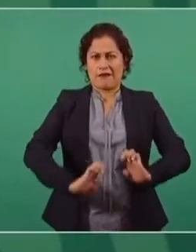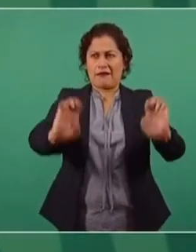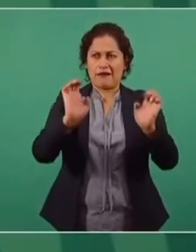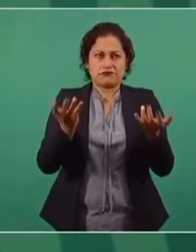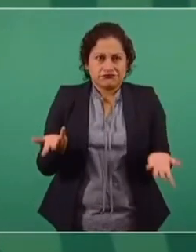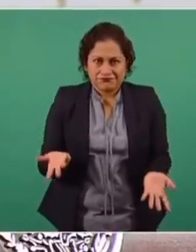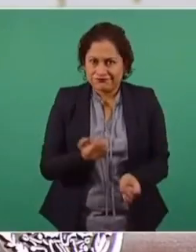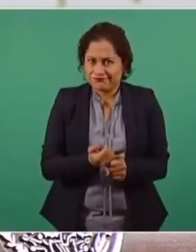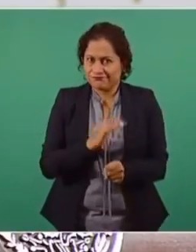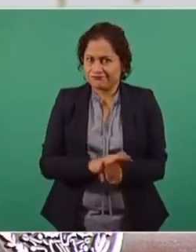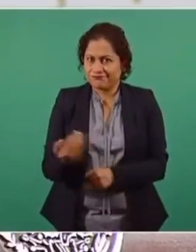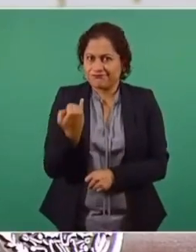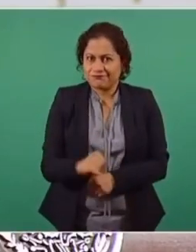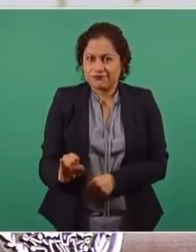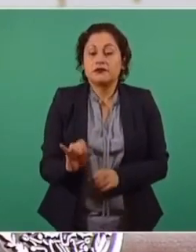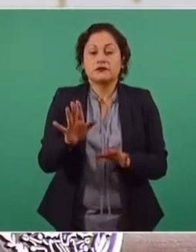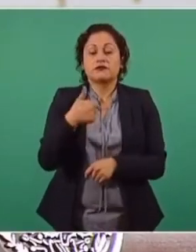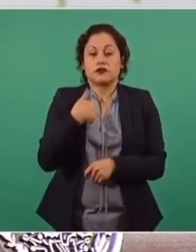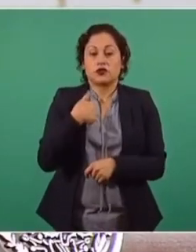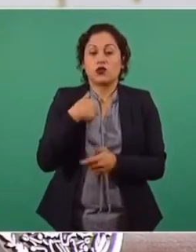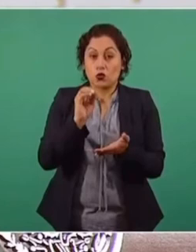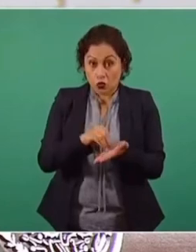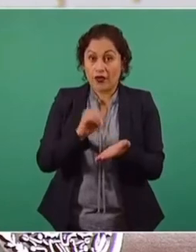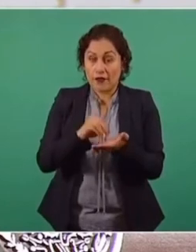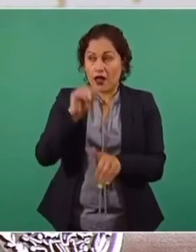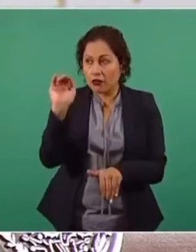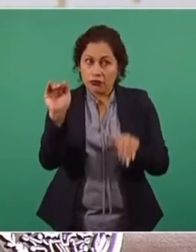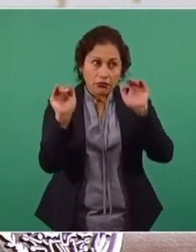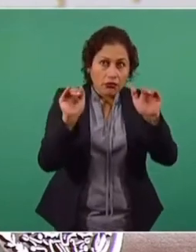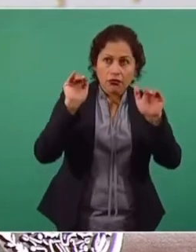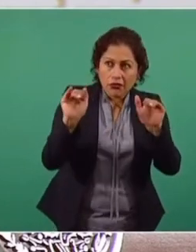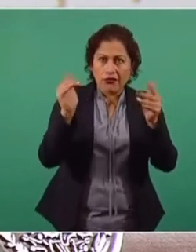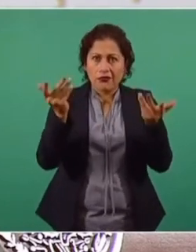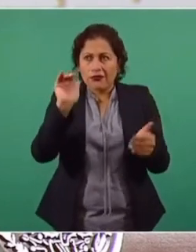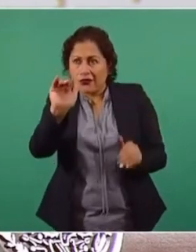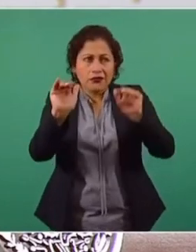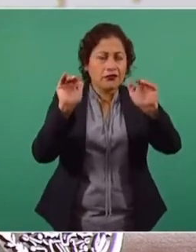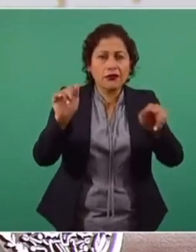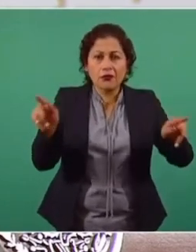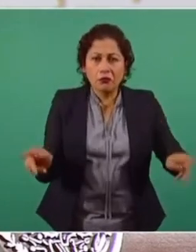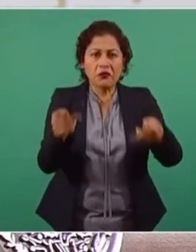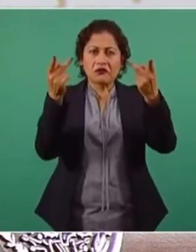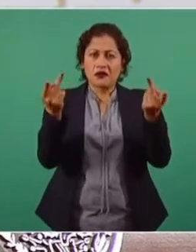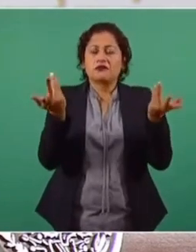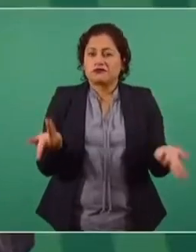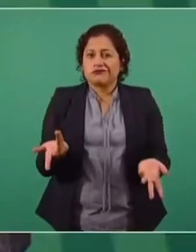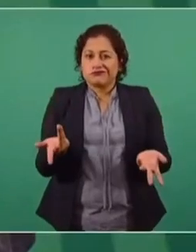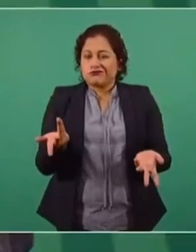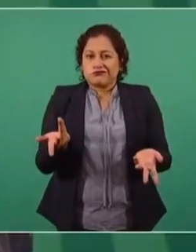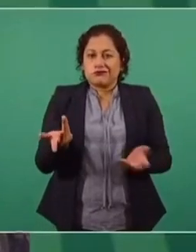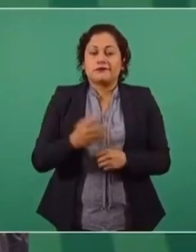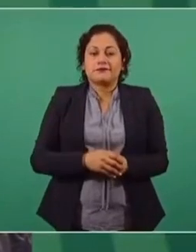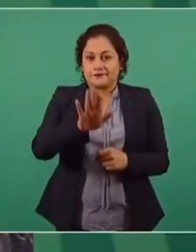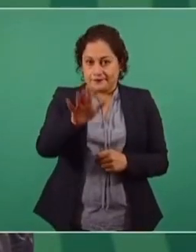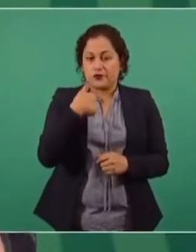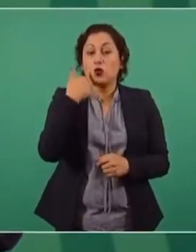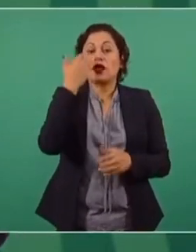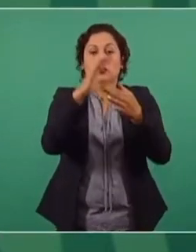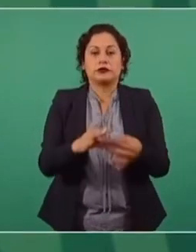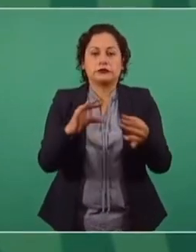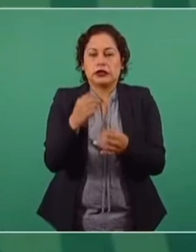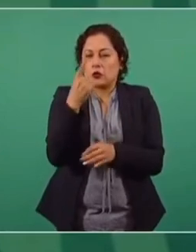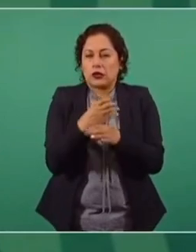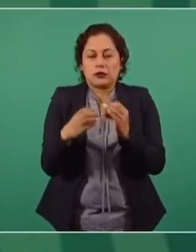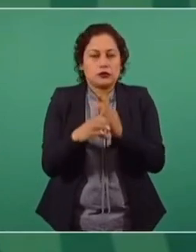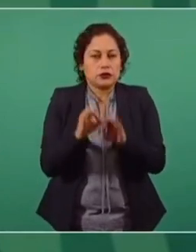todavía haciendo gestiones para venderlo. Sí quiero decirles algo, es muy importante. Si el